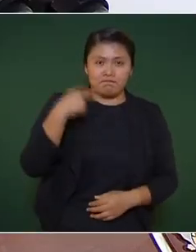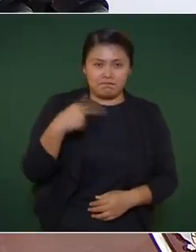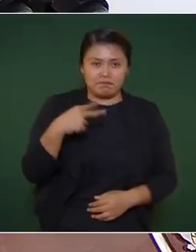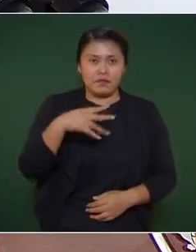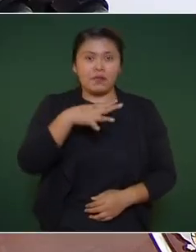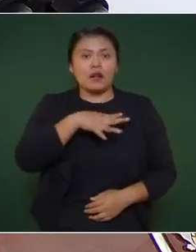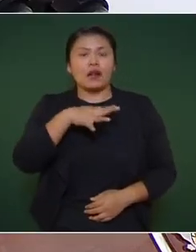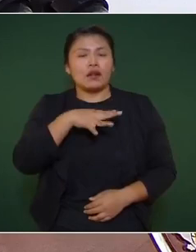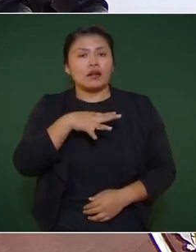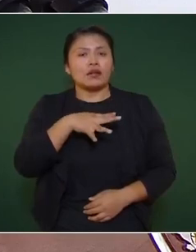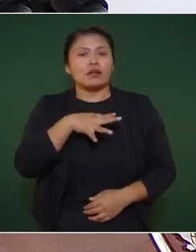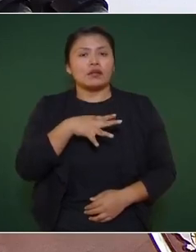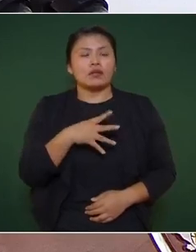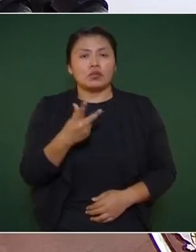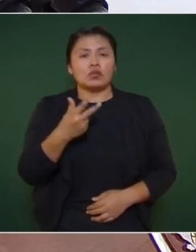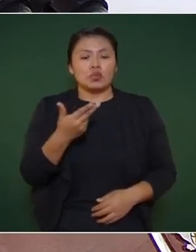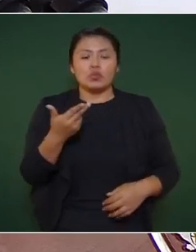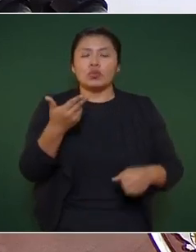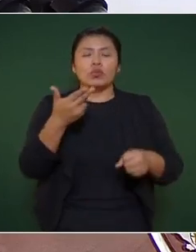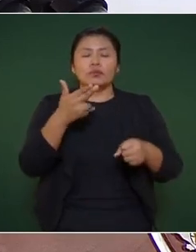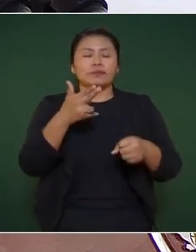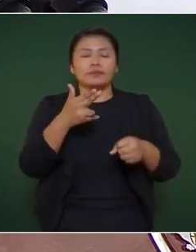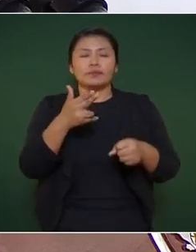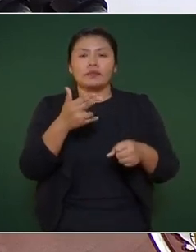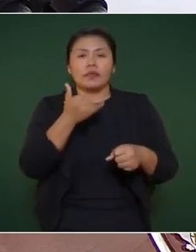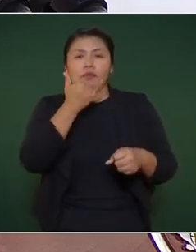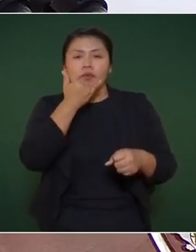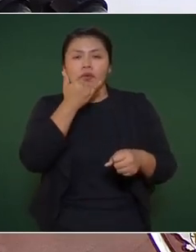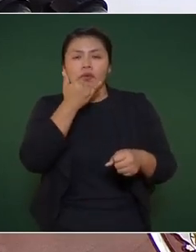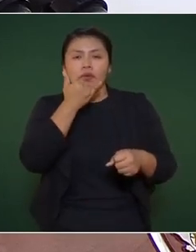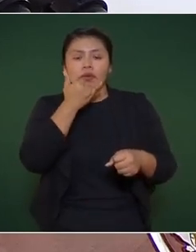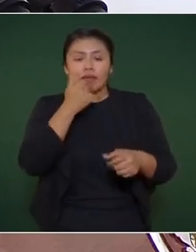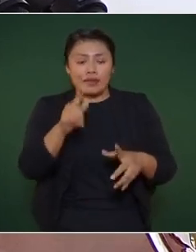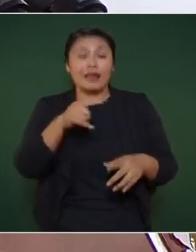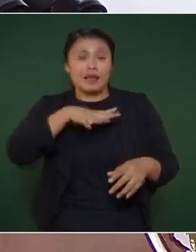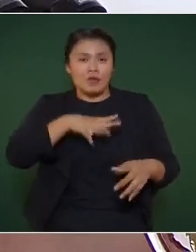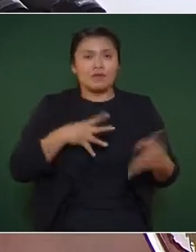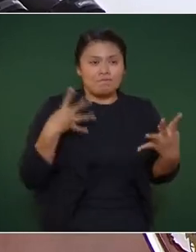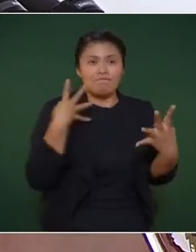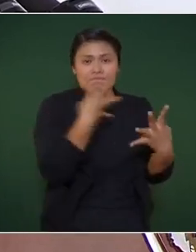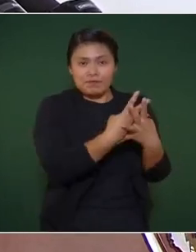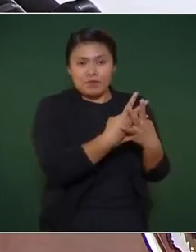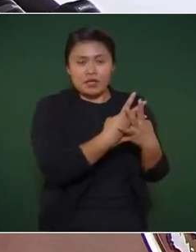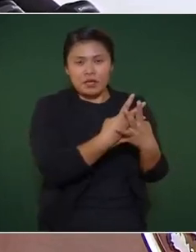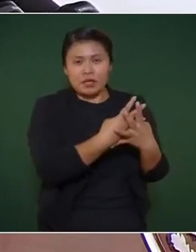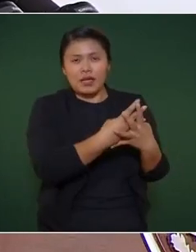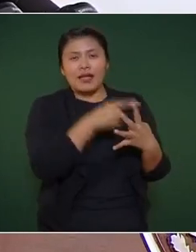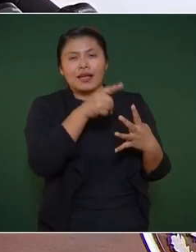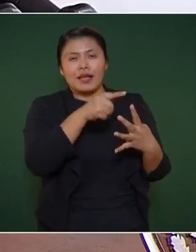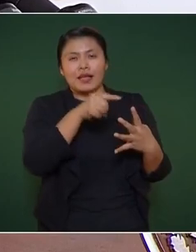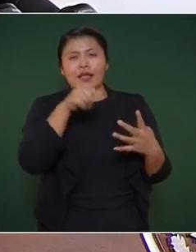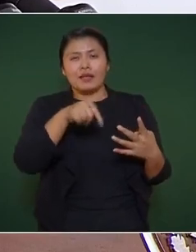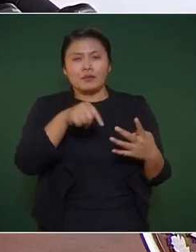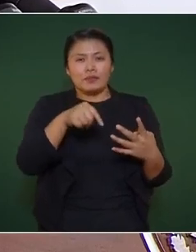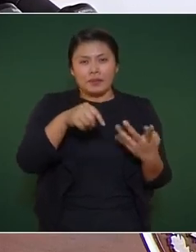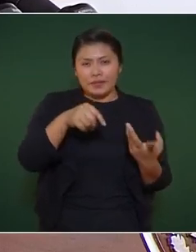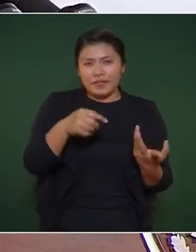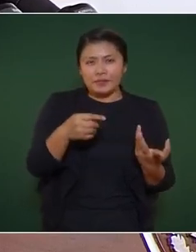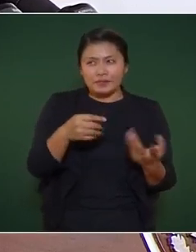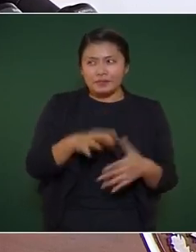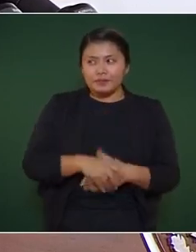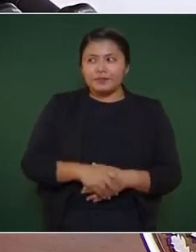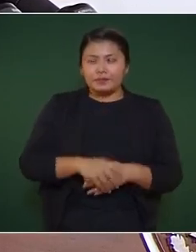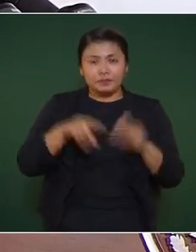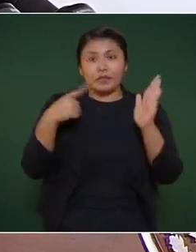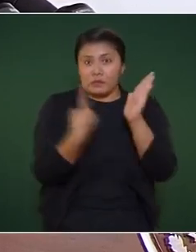la construcción de un hospital, de un penal en el municipio de Papantla.